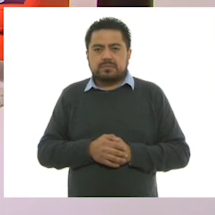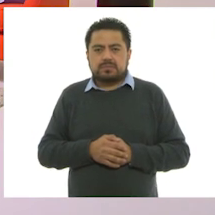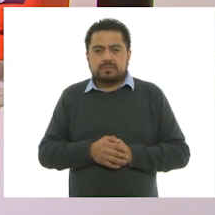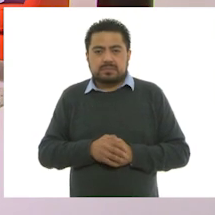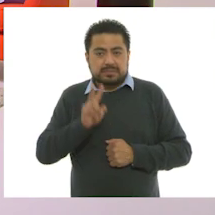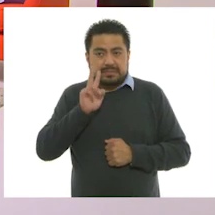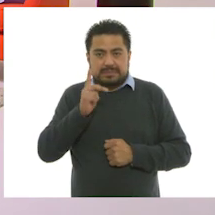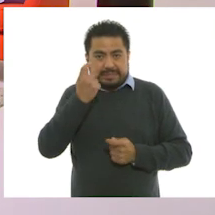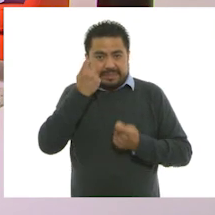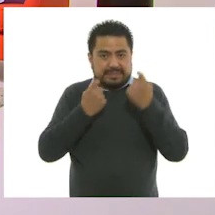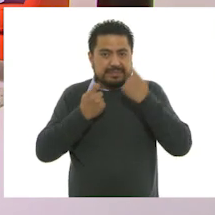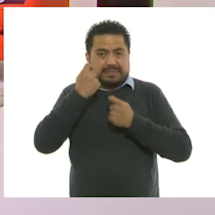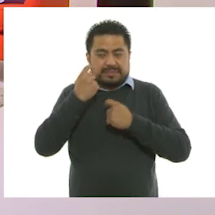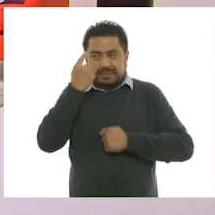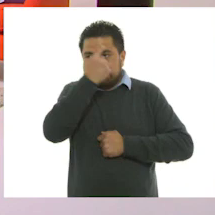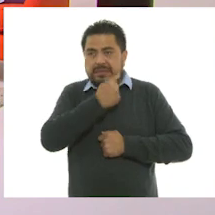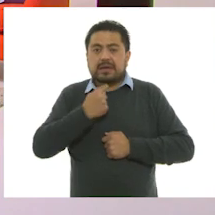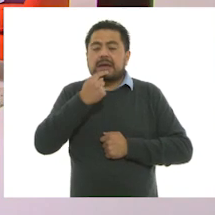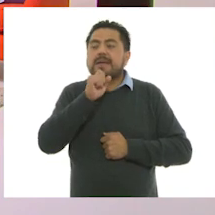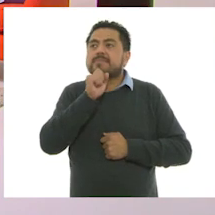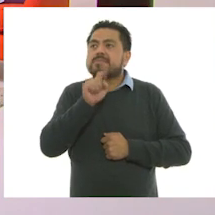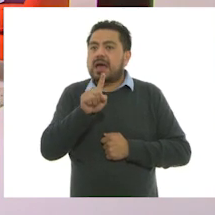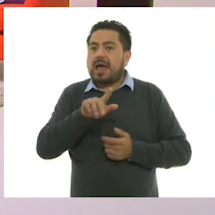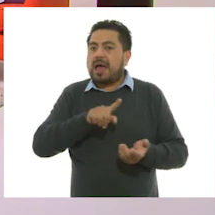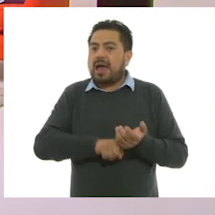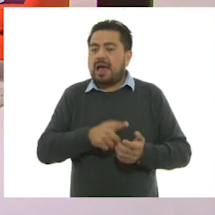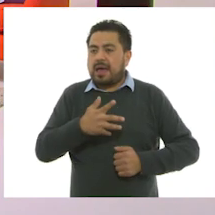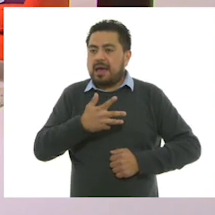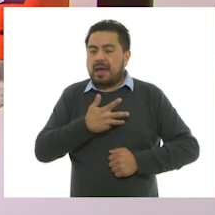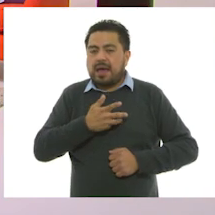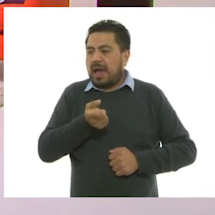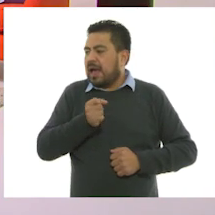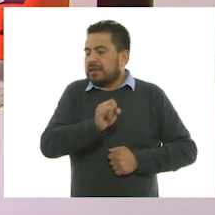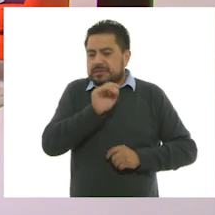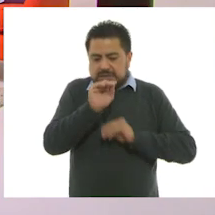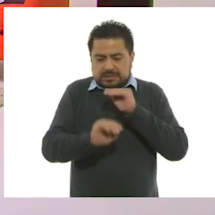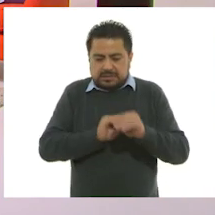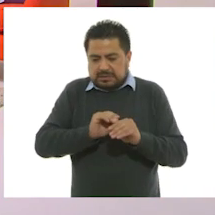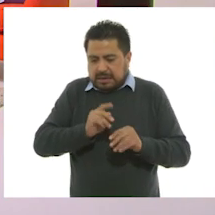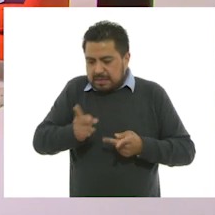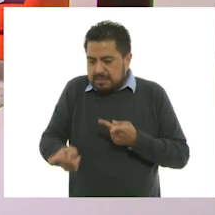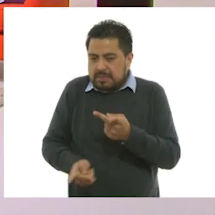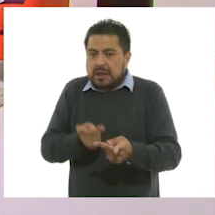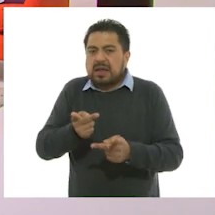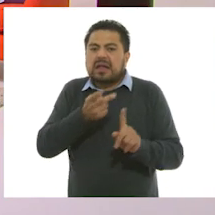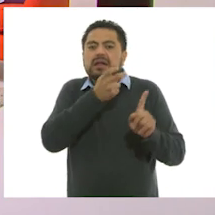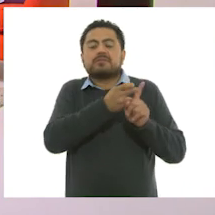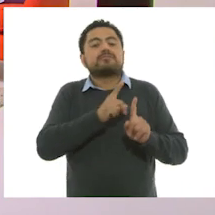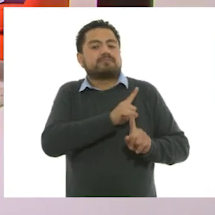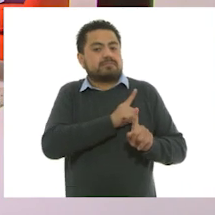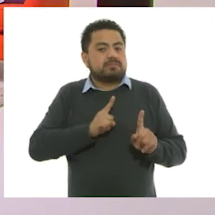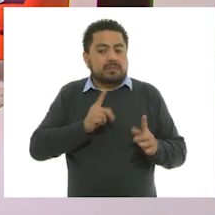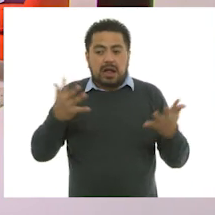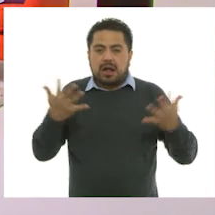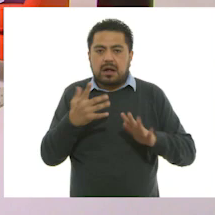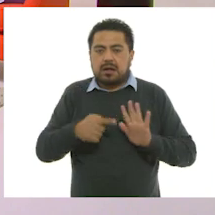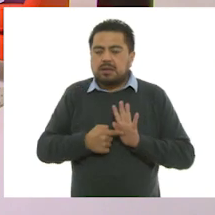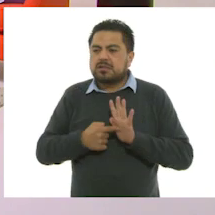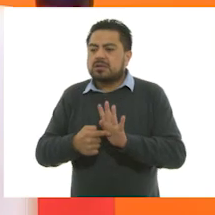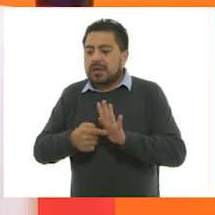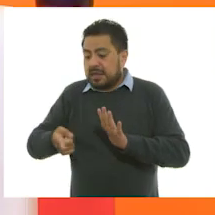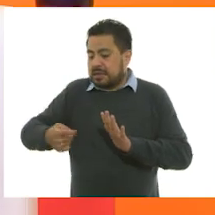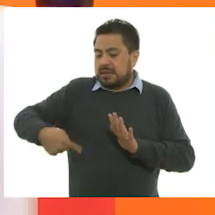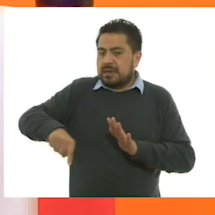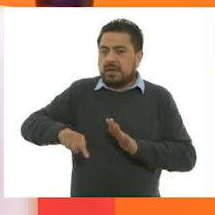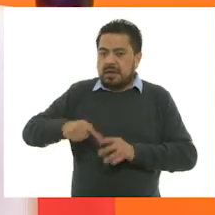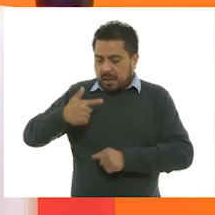¿Viste mi gesto? También hay un mensaje en él. Así es como estructuran las preguntas. Esto debemos hacérselos notar también a las